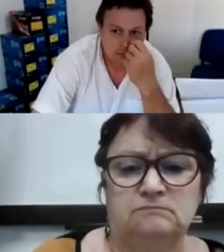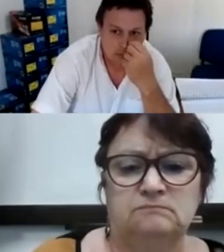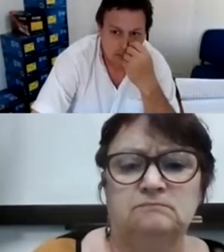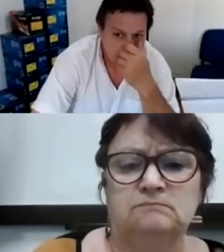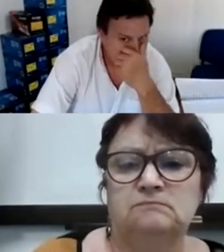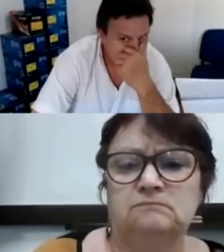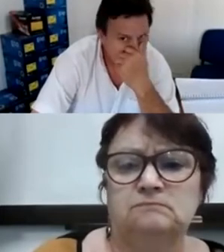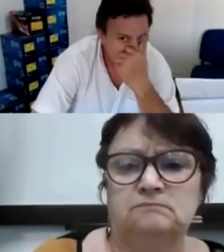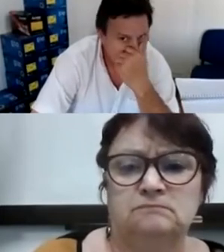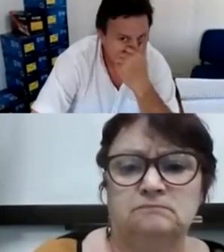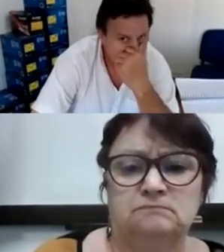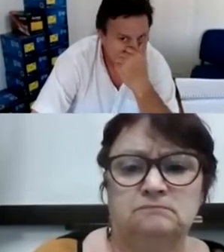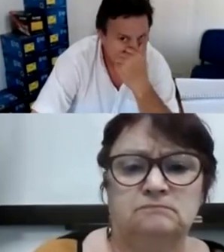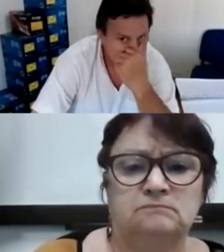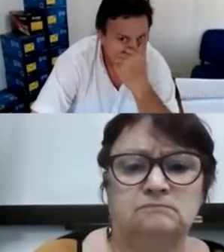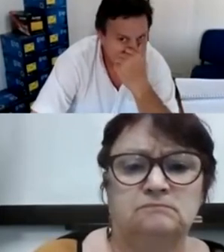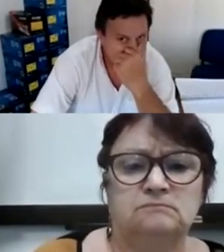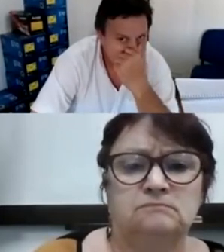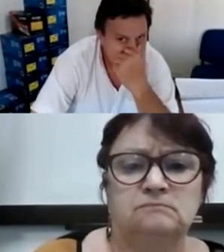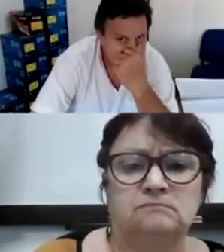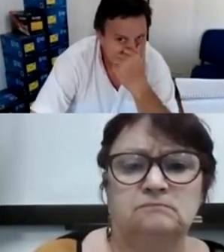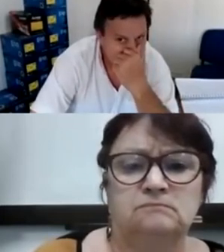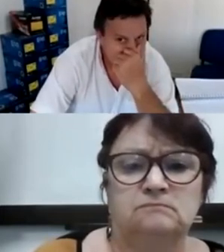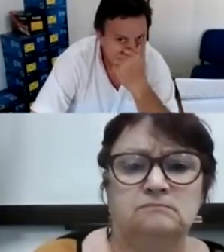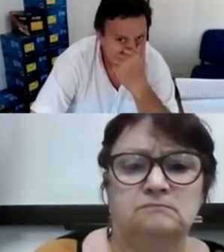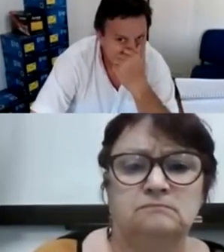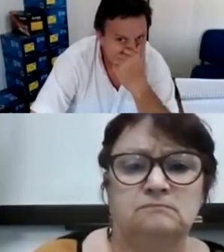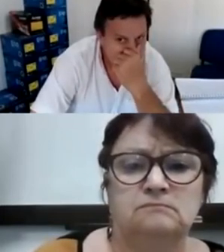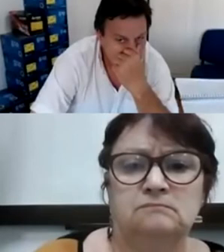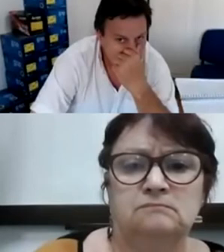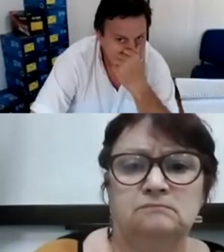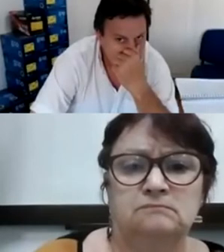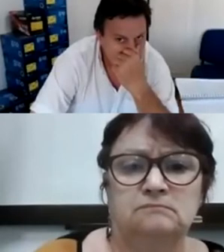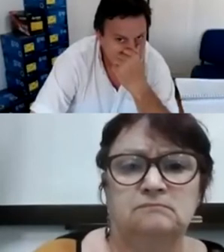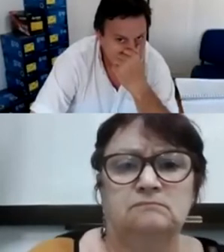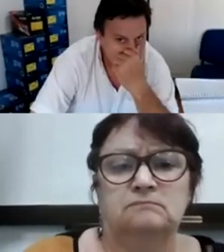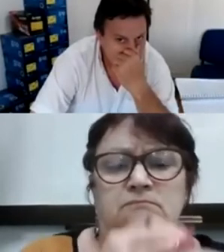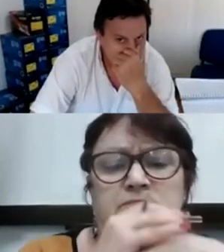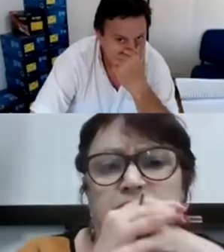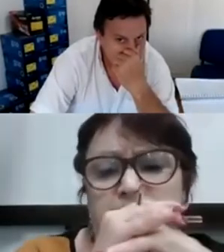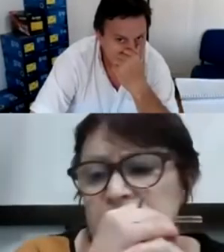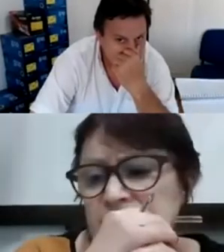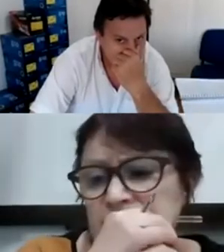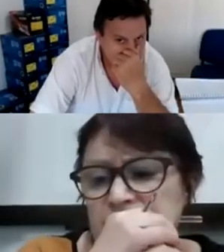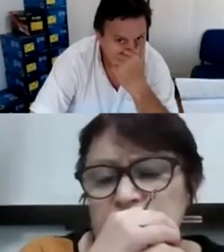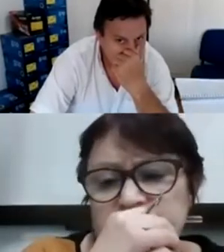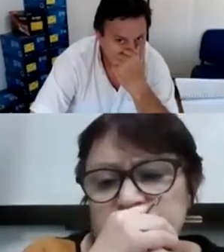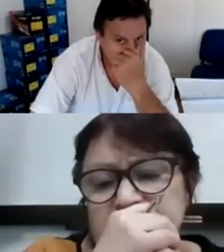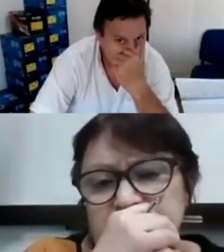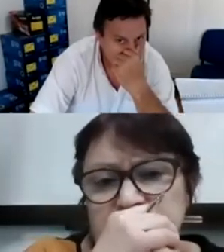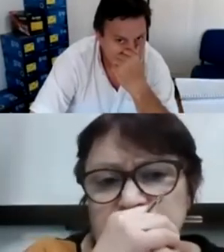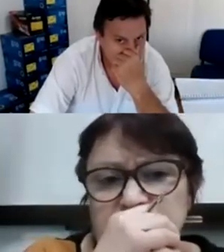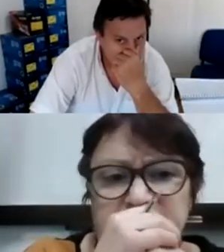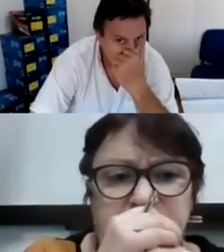toda la mayor transparencia para reconocer lo que decía Joaquín también al principio, que nuestras posibilidades son unas, no son las